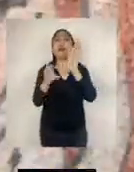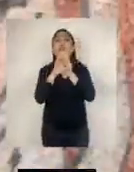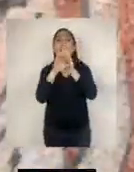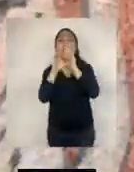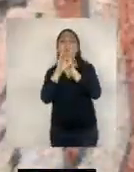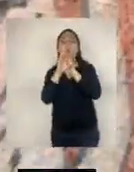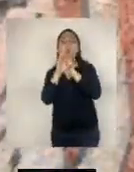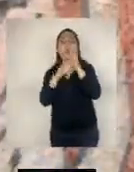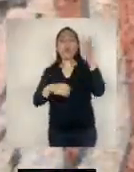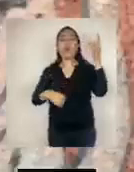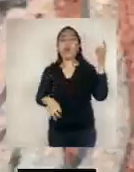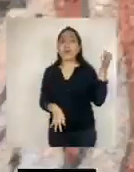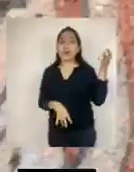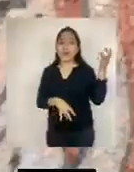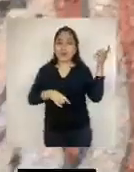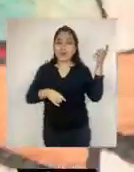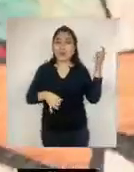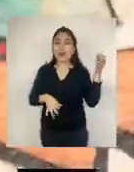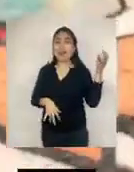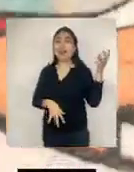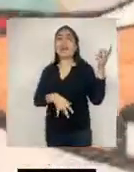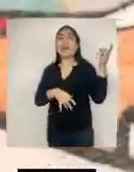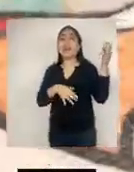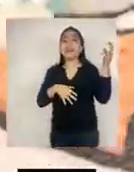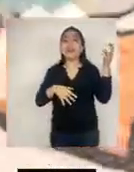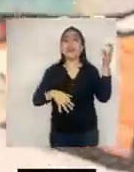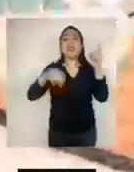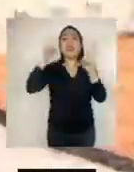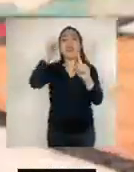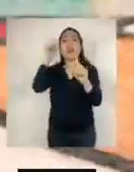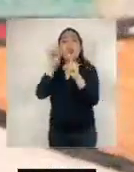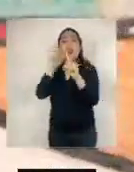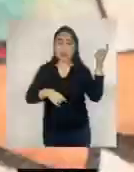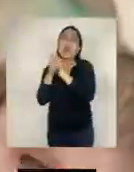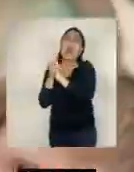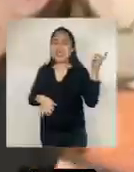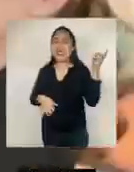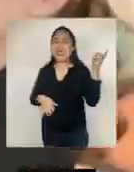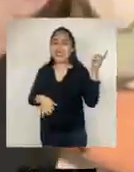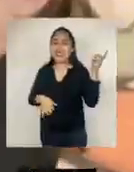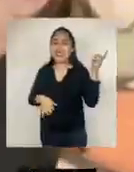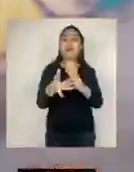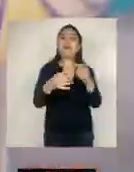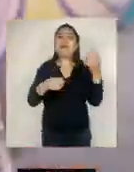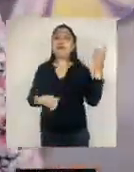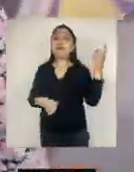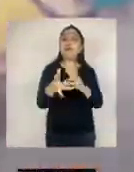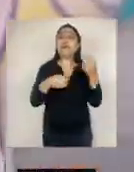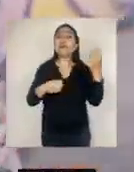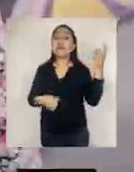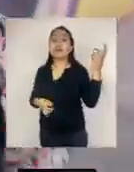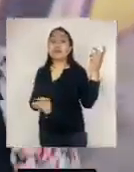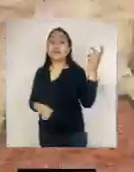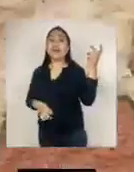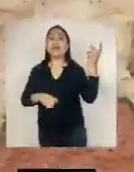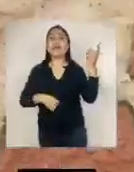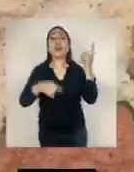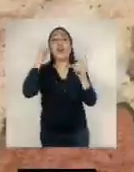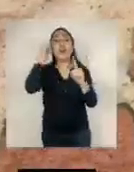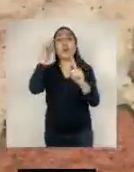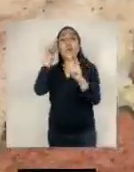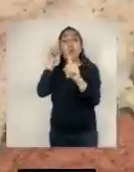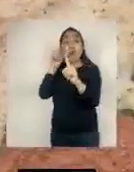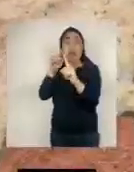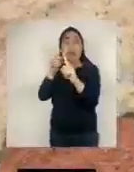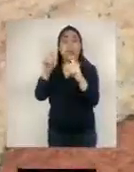trabajo por la verdad, hashtag la voz aprueba. Y en Twitter, Nicolás Catalán Artigas dice, hola, la voz aprueba, porfa, la constitución para leerla